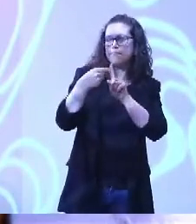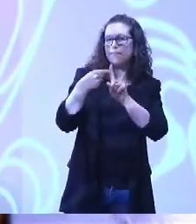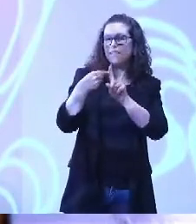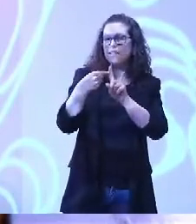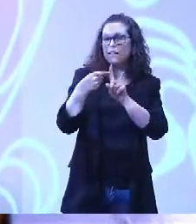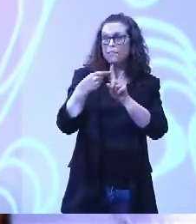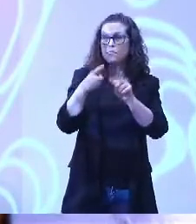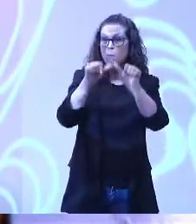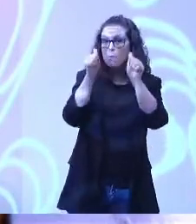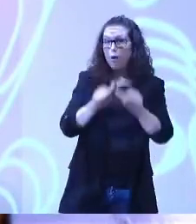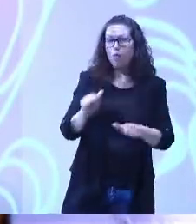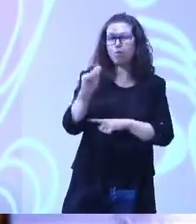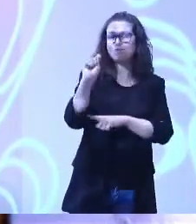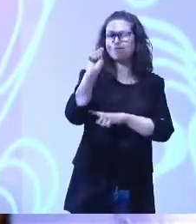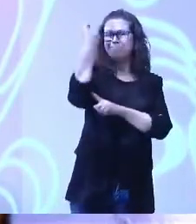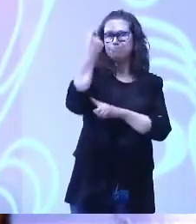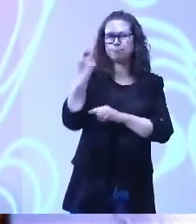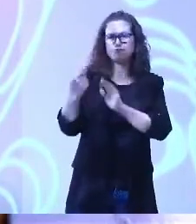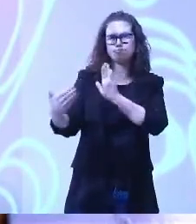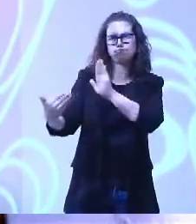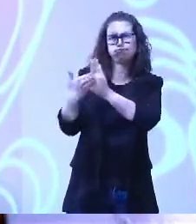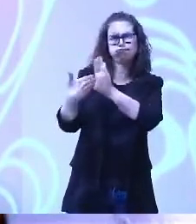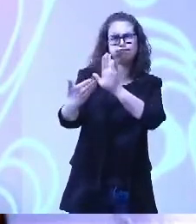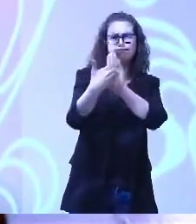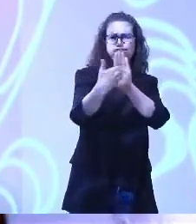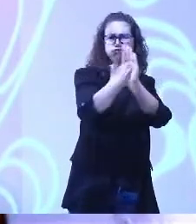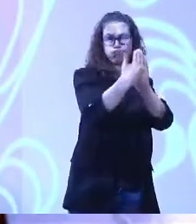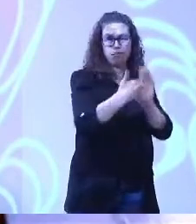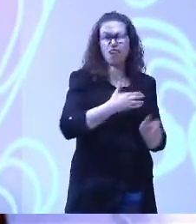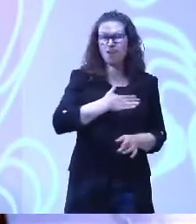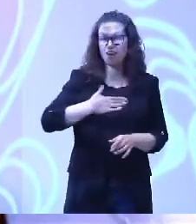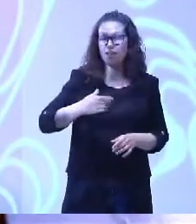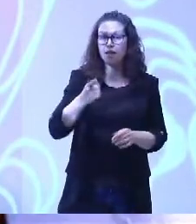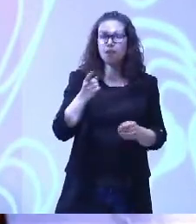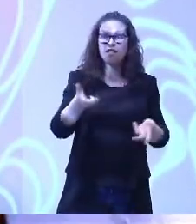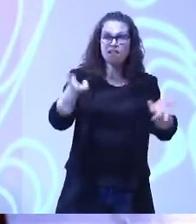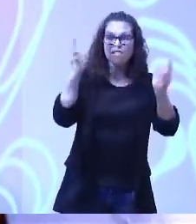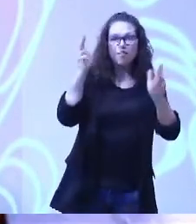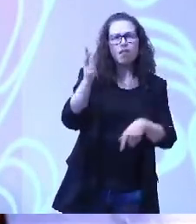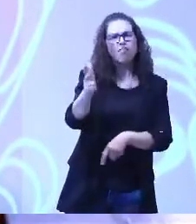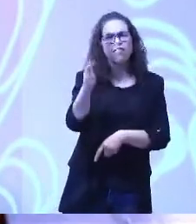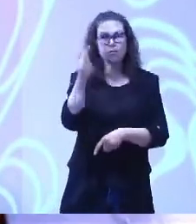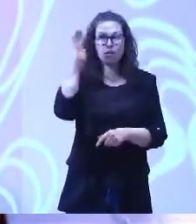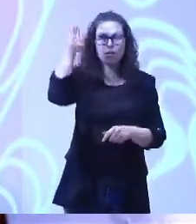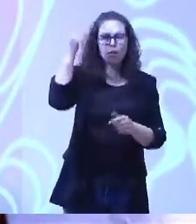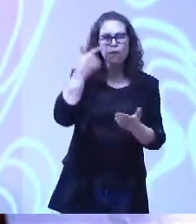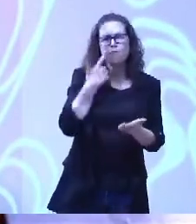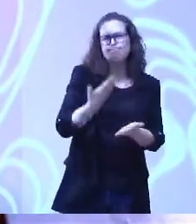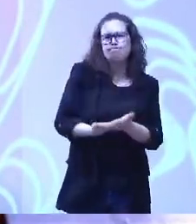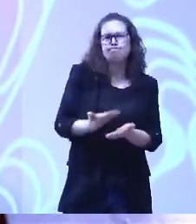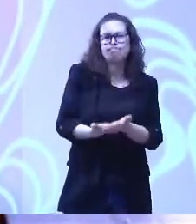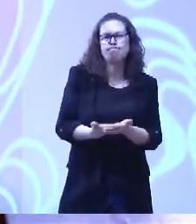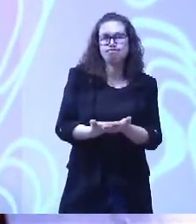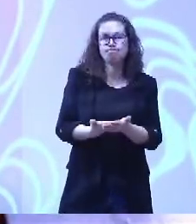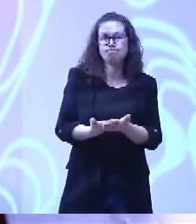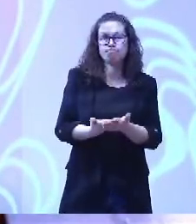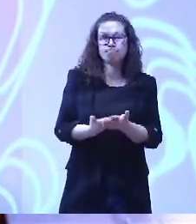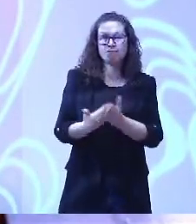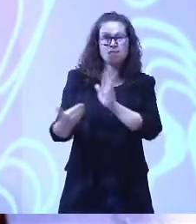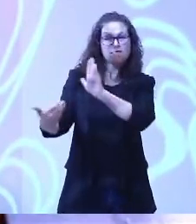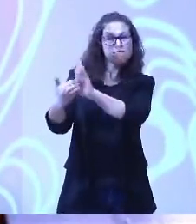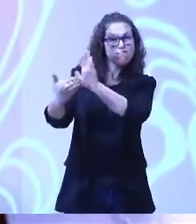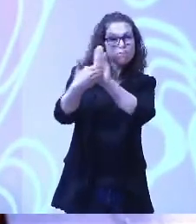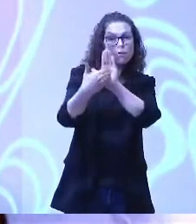modelo de éxito. Es un modelo de éxito, de derechos, de libertades y de democracia. Y no solamente esas amenazas vienen de